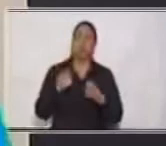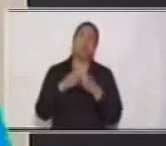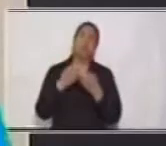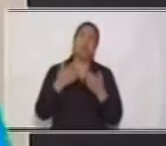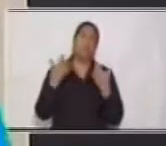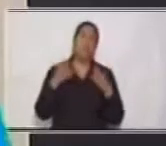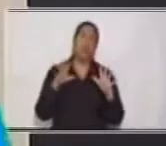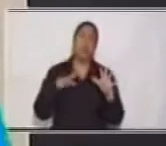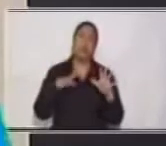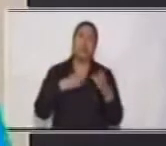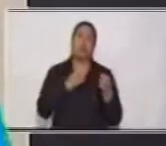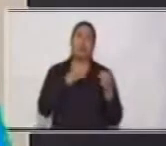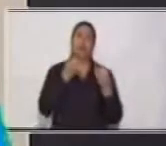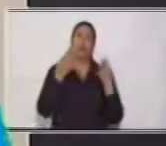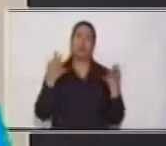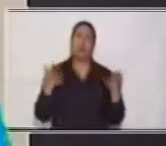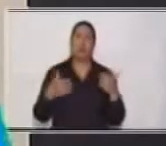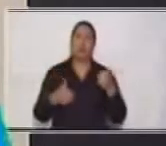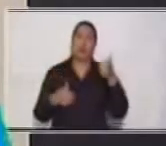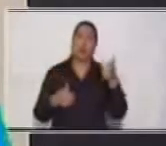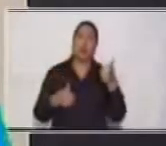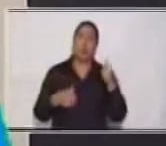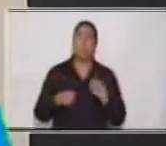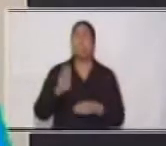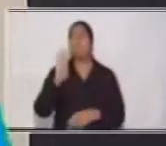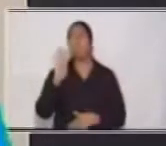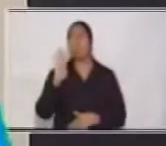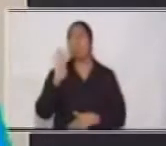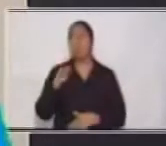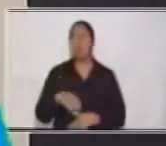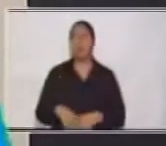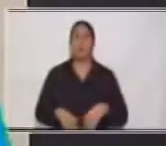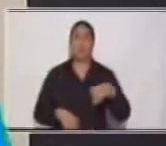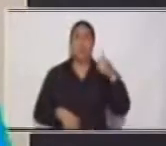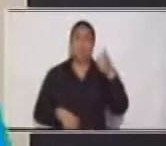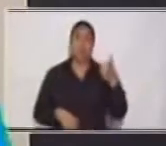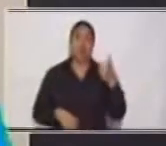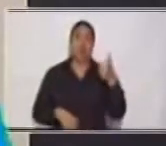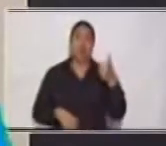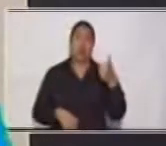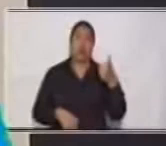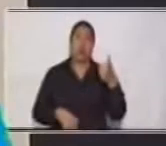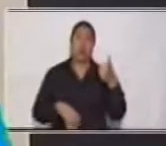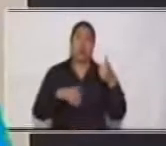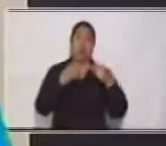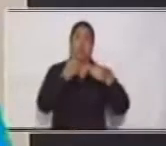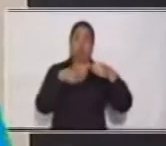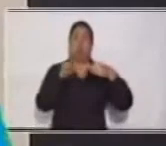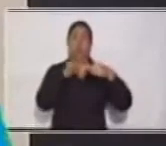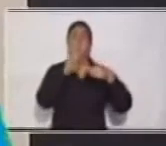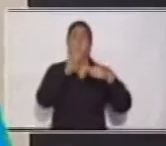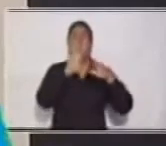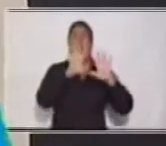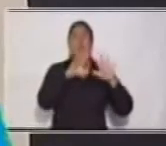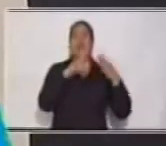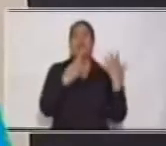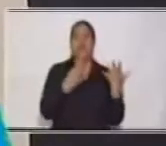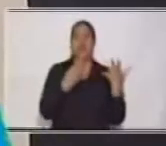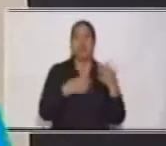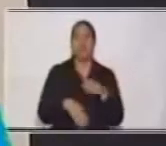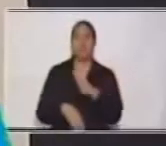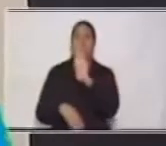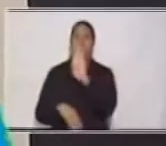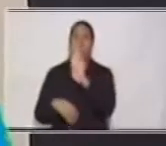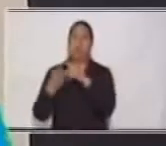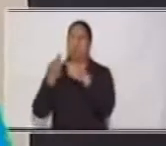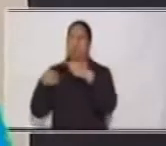valores A y B. A en este caso, A cuadrado es 16 y B cuadrado es